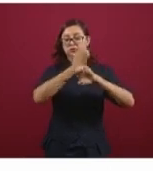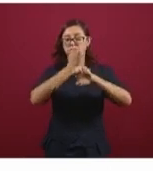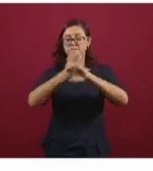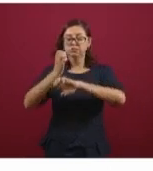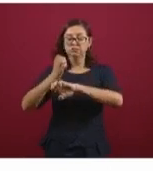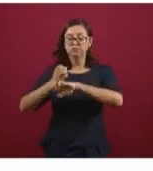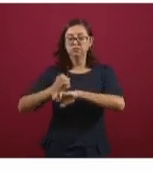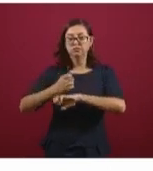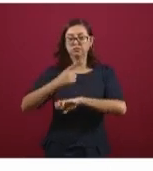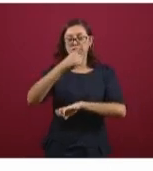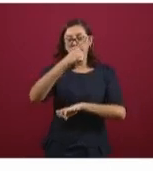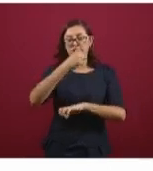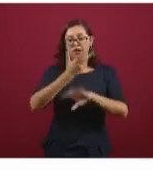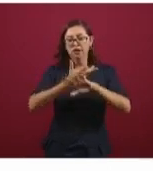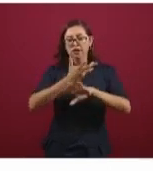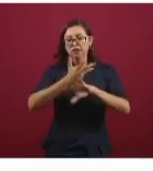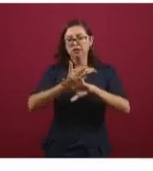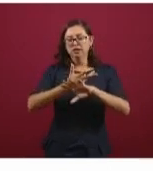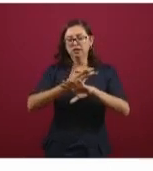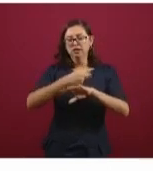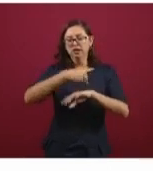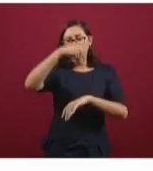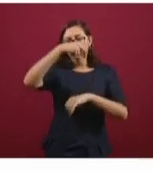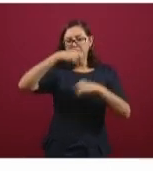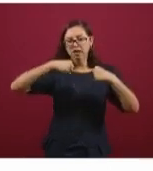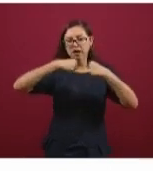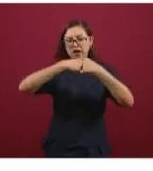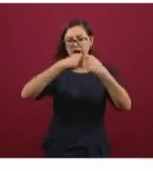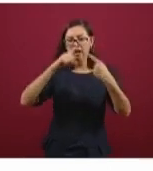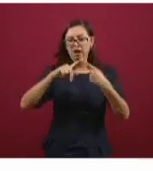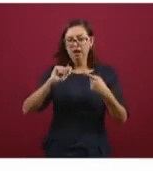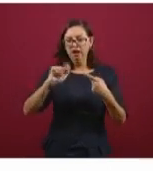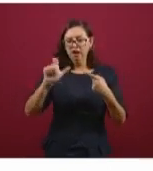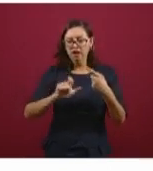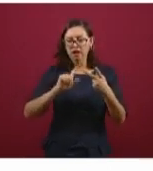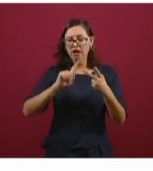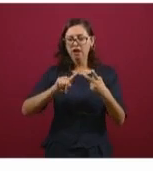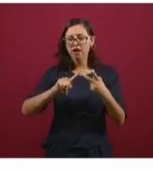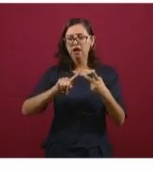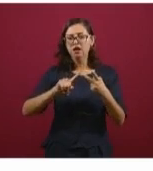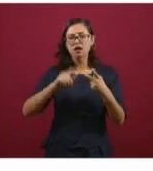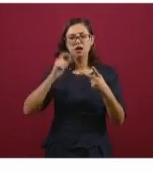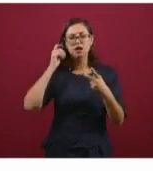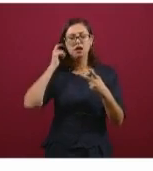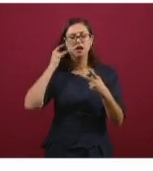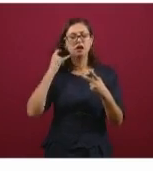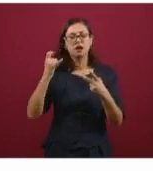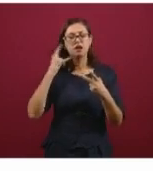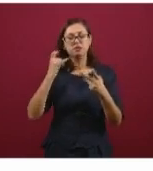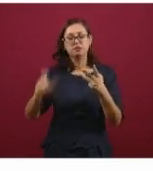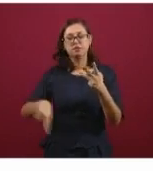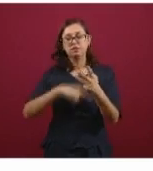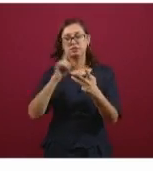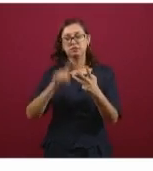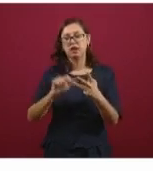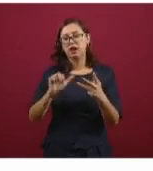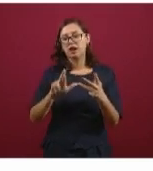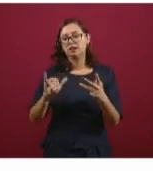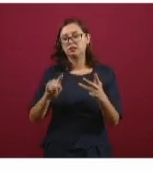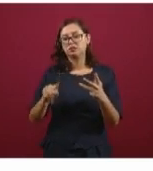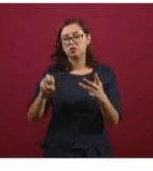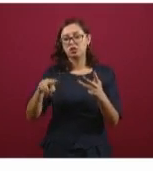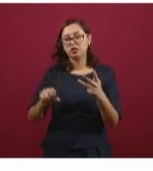del sur de Estados Unidos, el 41% de Texas, 19% de California, 15% de Arizona y